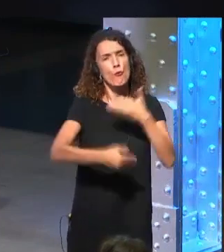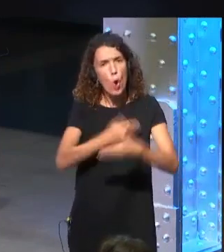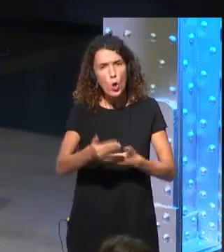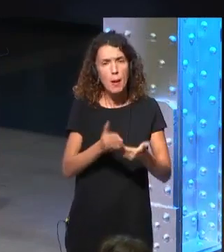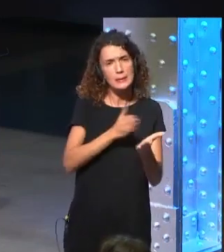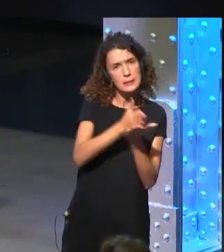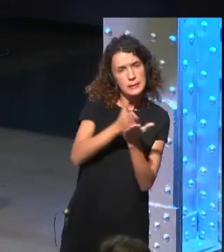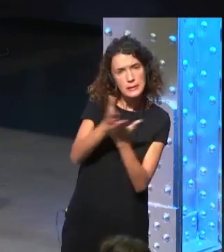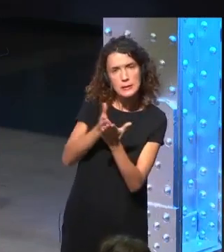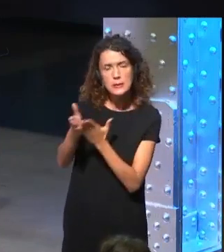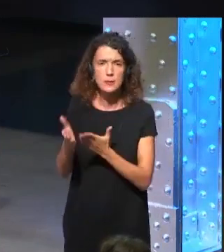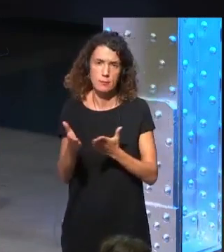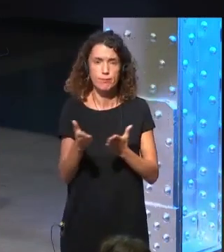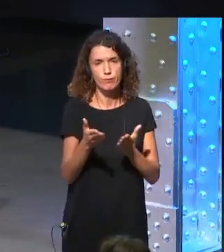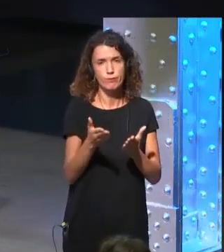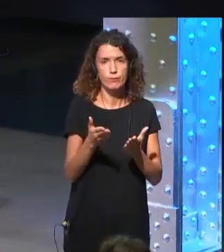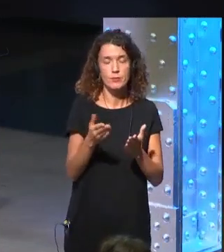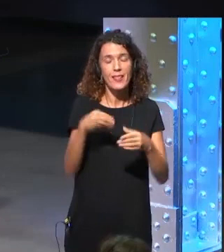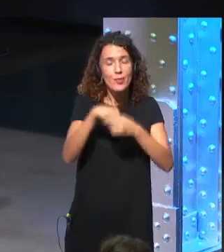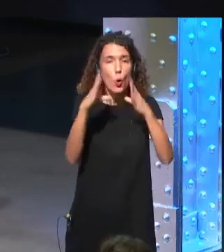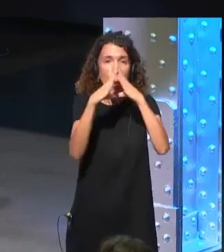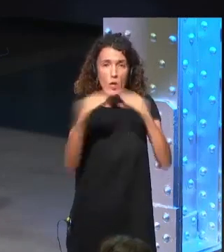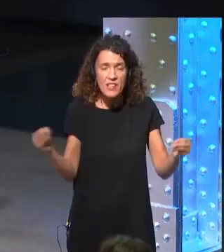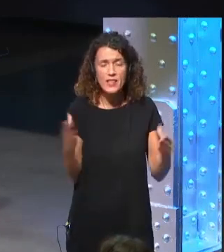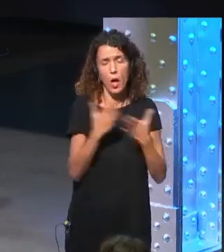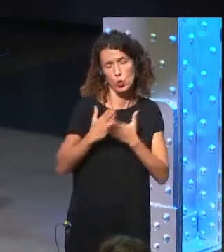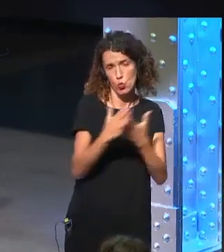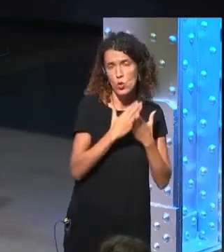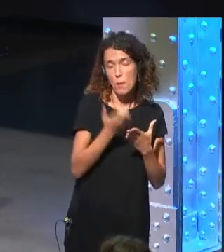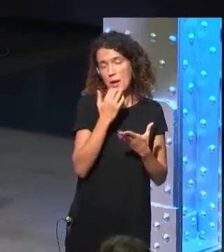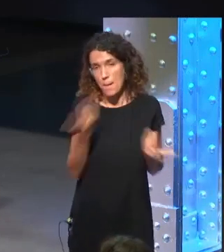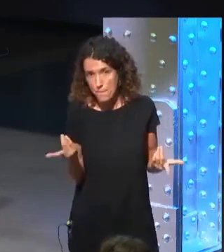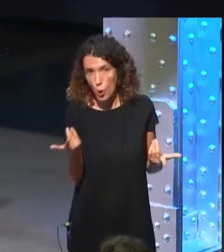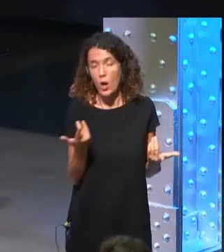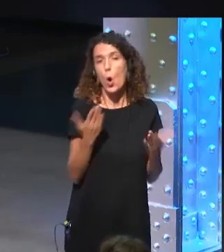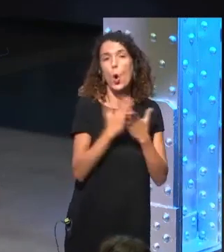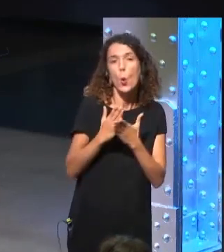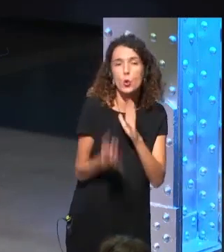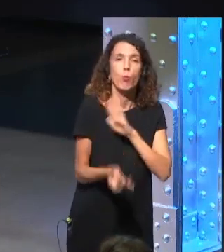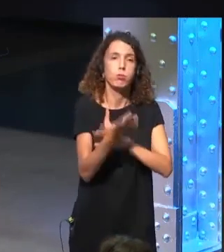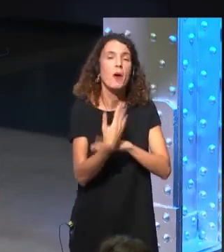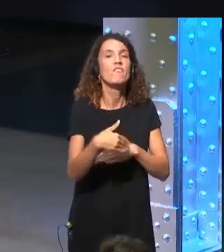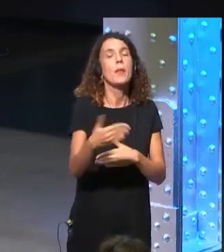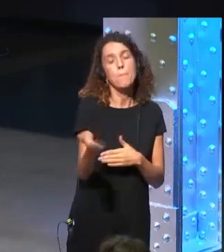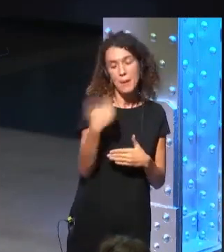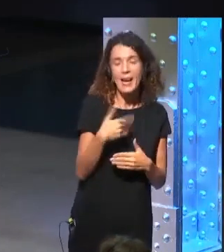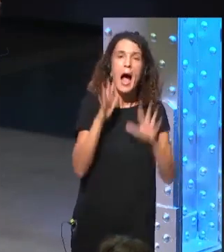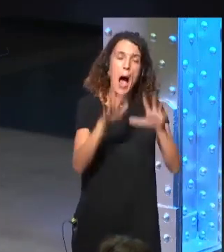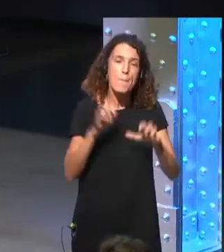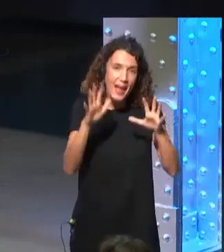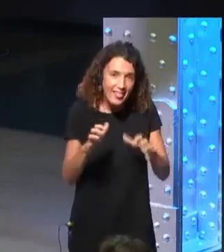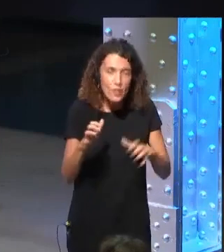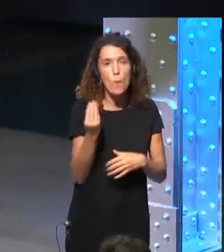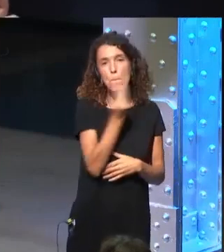procedimientos, muchas cosas que se estudian en la universidad. Muchas veces hay gente que lanza cursos que dice: ven y vamos a aprender cómo